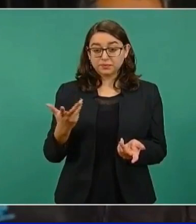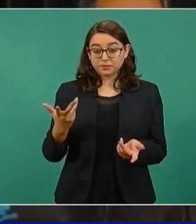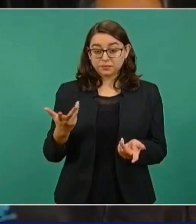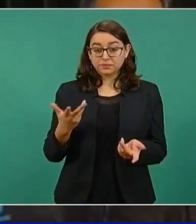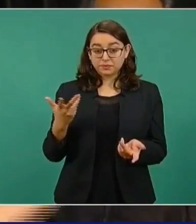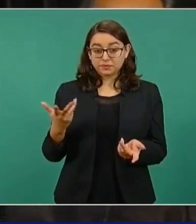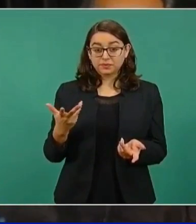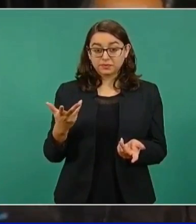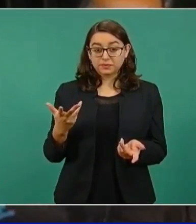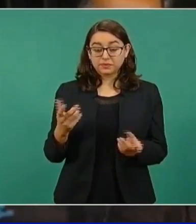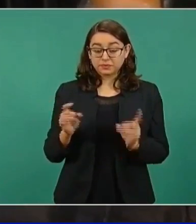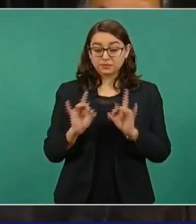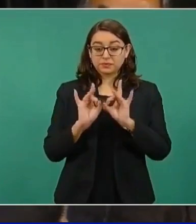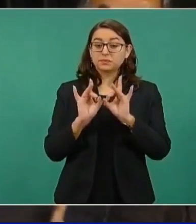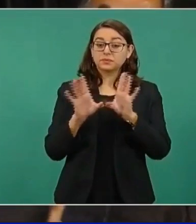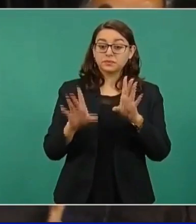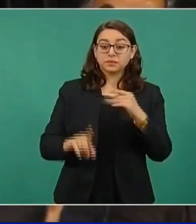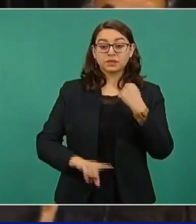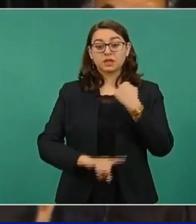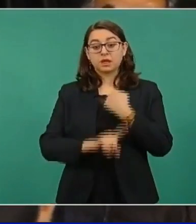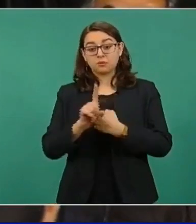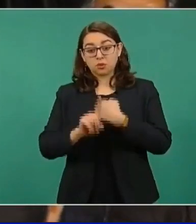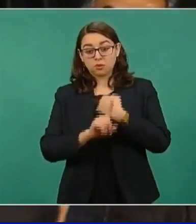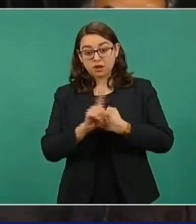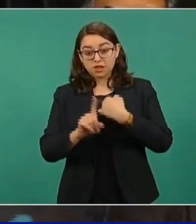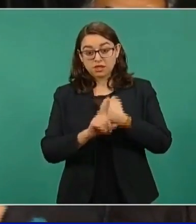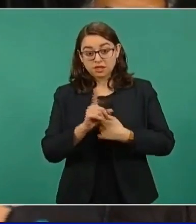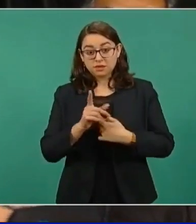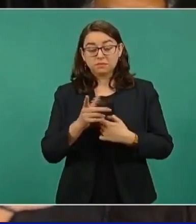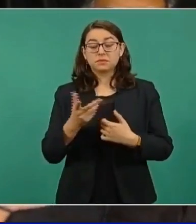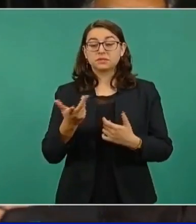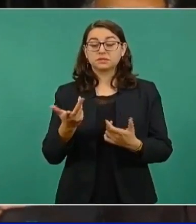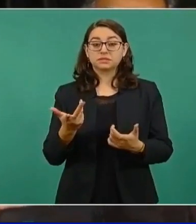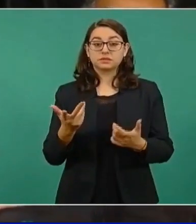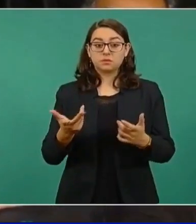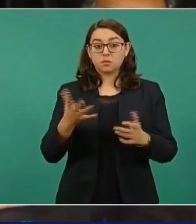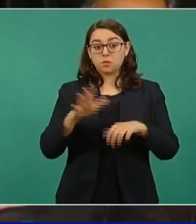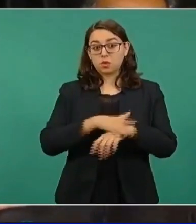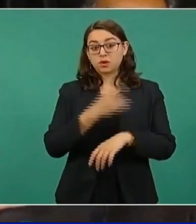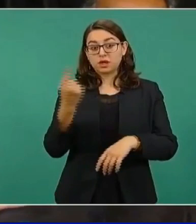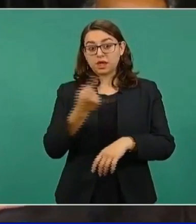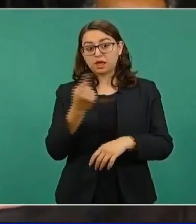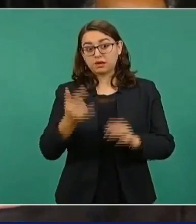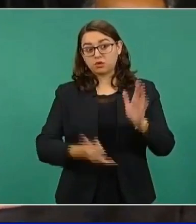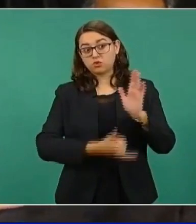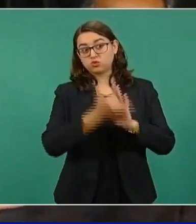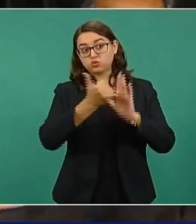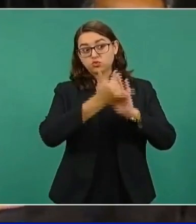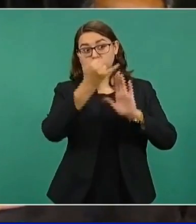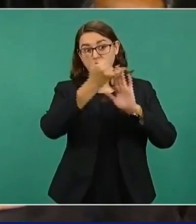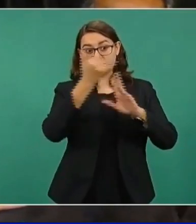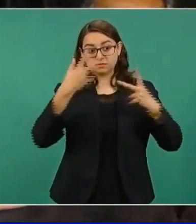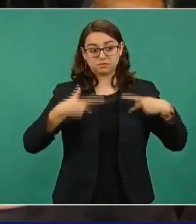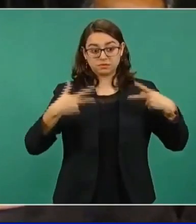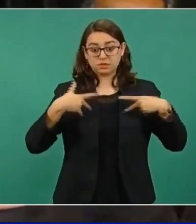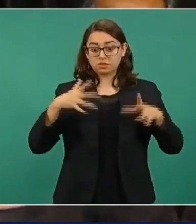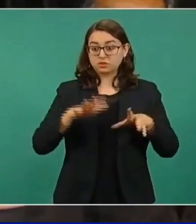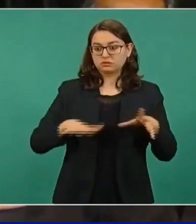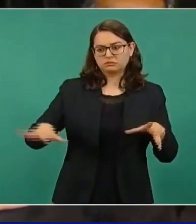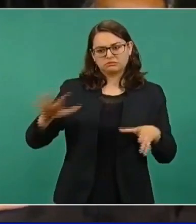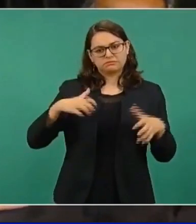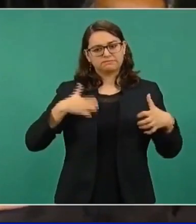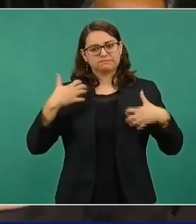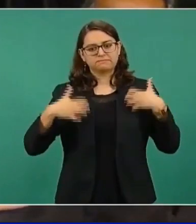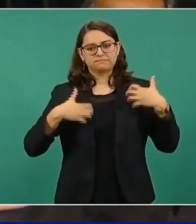conflictos sociales con los pueblos originarios de esa zona. Entonces yo quisiera saber si va